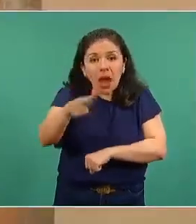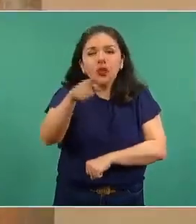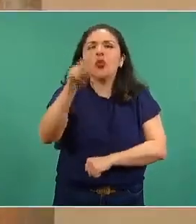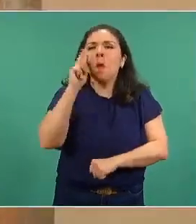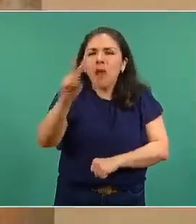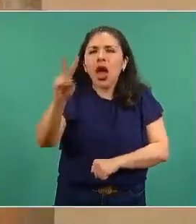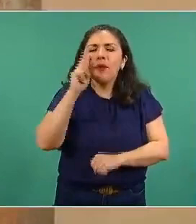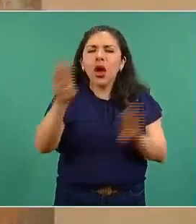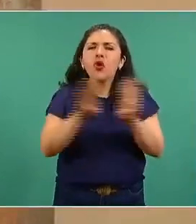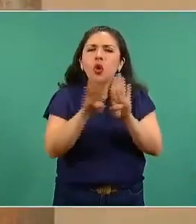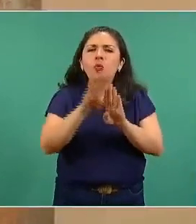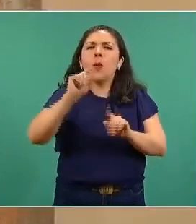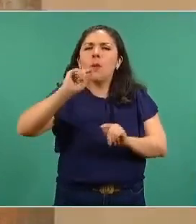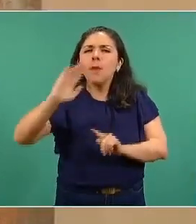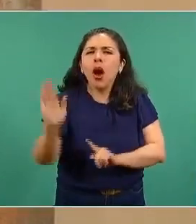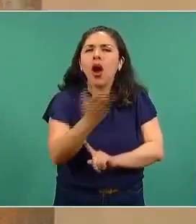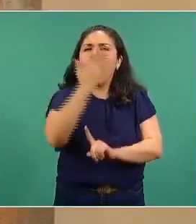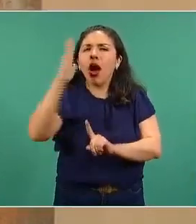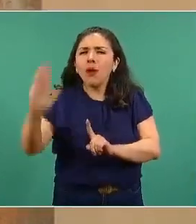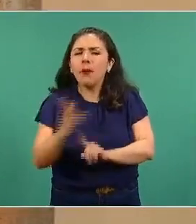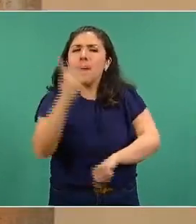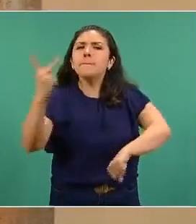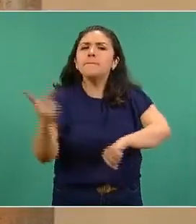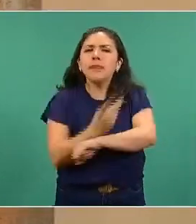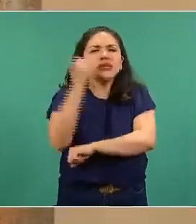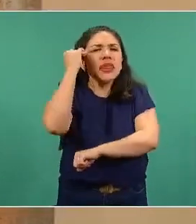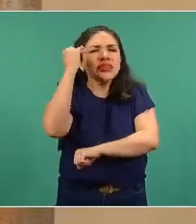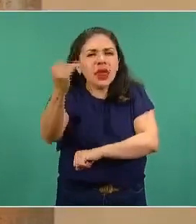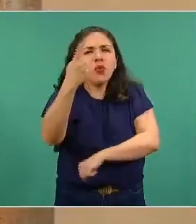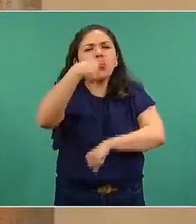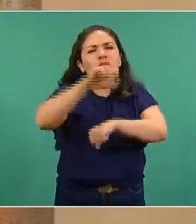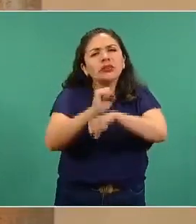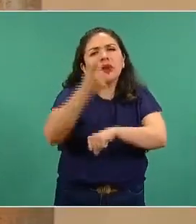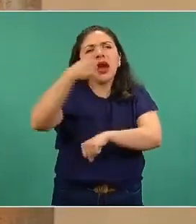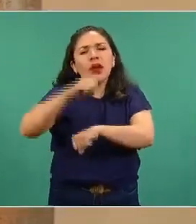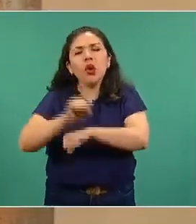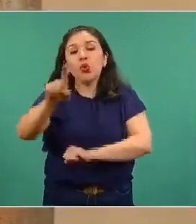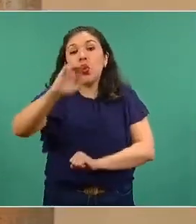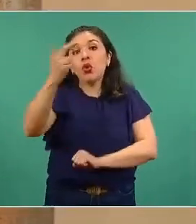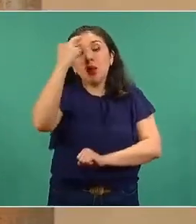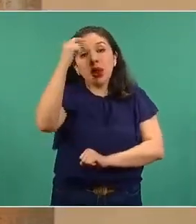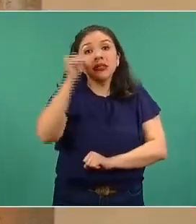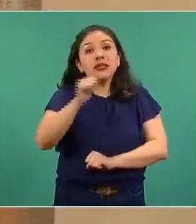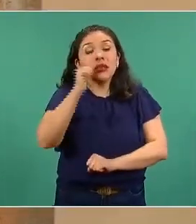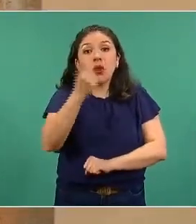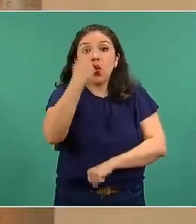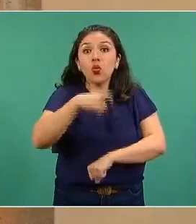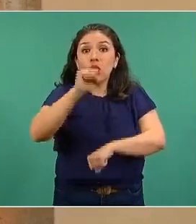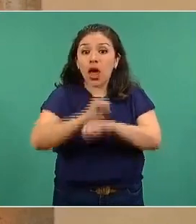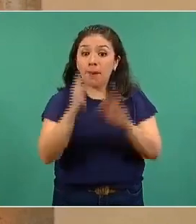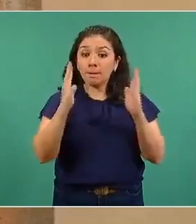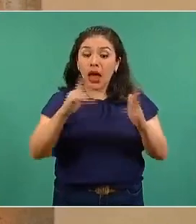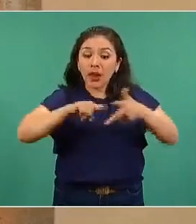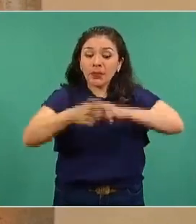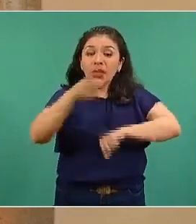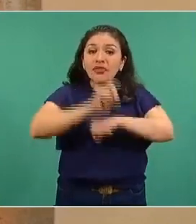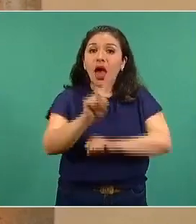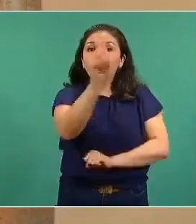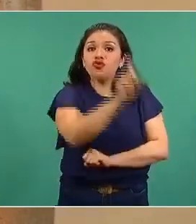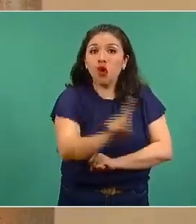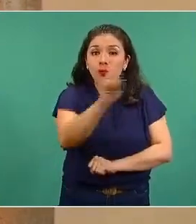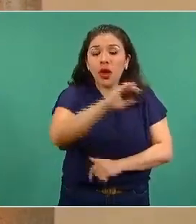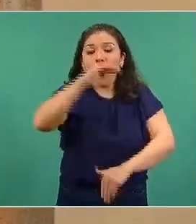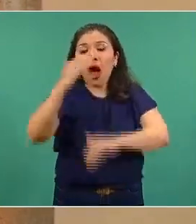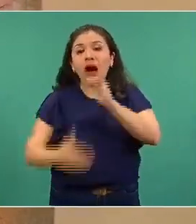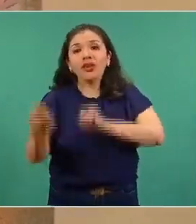viendo cómo progresivamente, conforme van apareciendo las semanas, recordando que una semana epidemiológica inicia el día domingo y